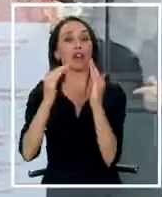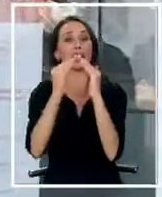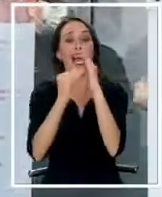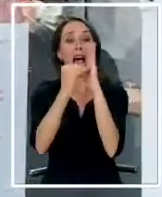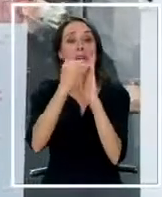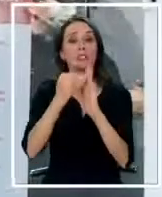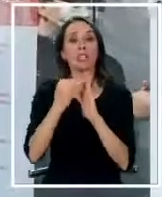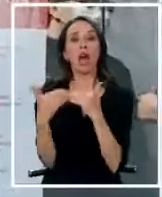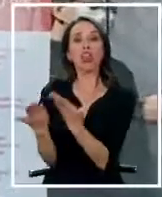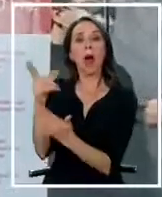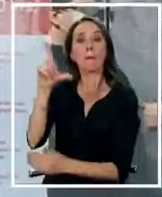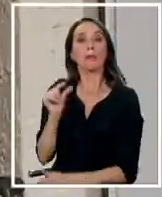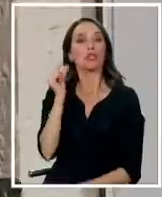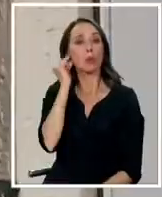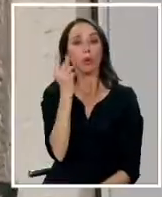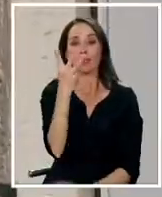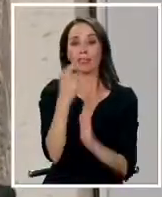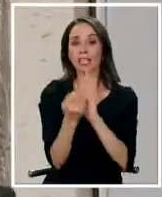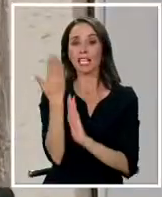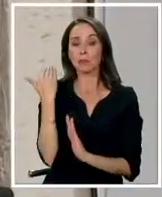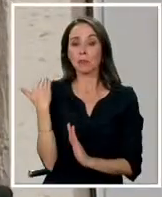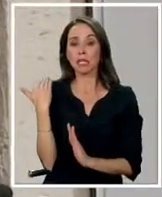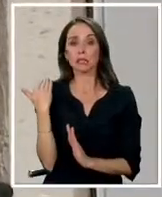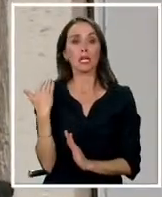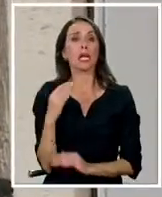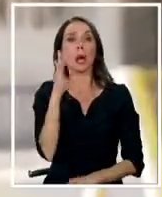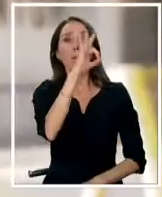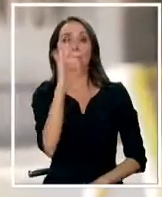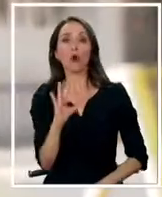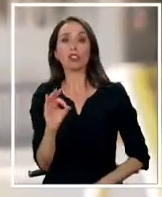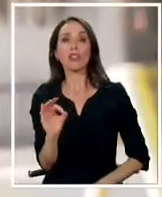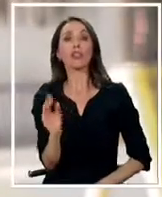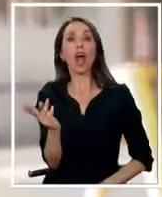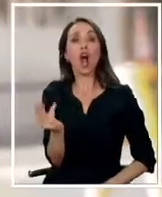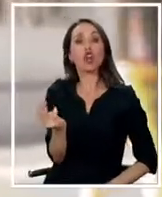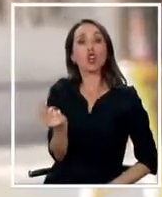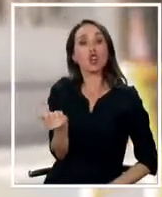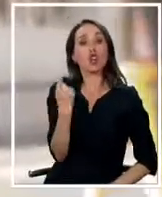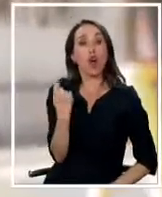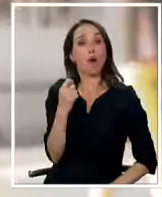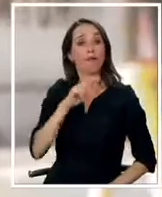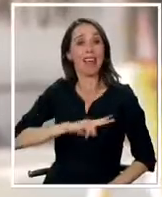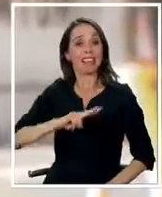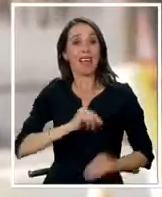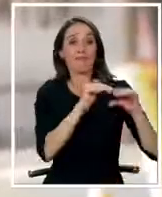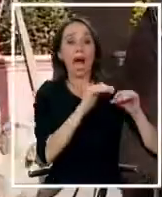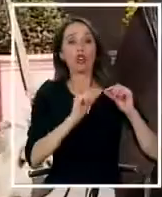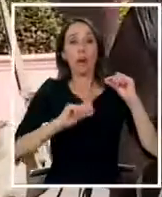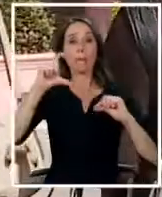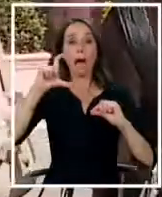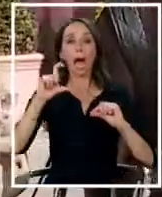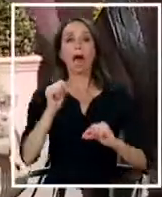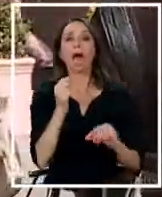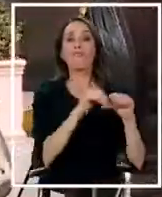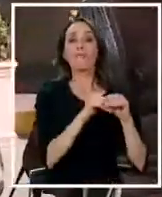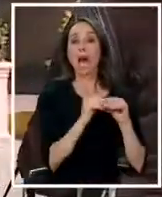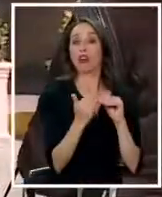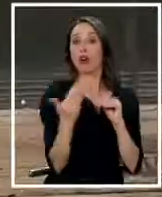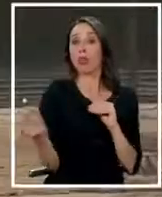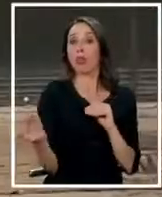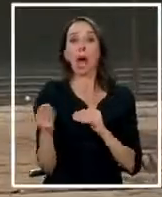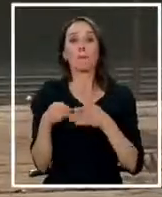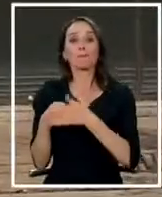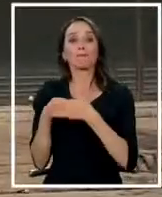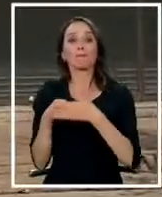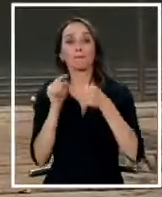Sobre todo estos últimos 3 meses ha pasado mucho porque la tasa subió y han puesto como más trabas, digamos, los bancos para poder adquirir crédito